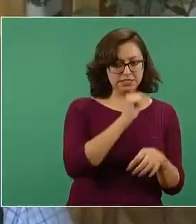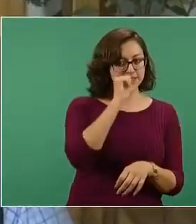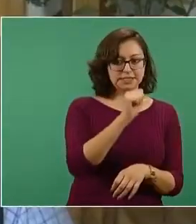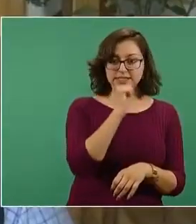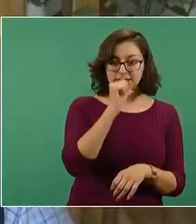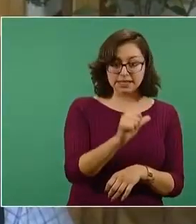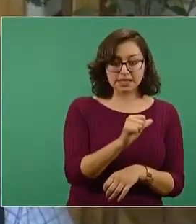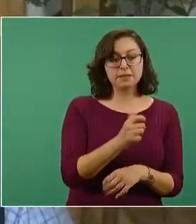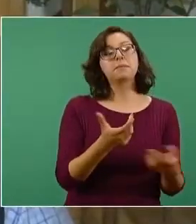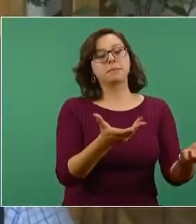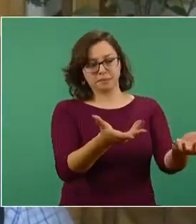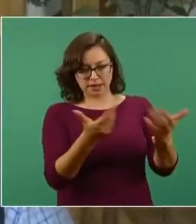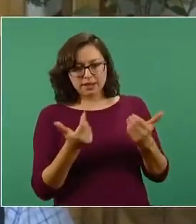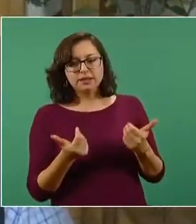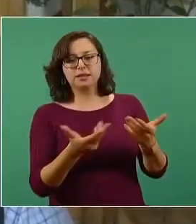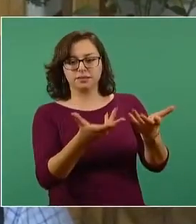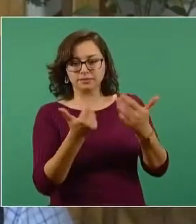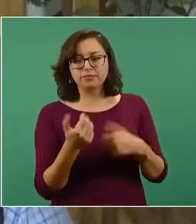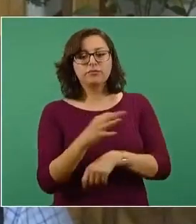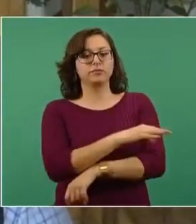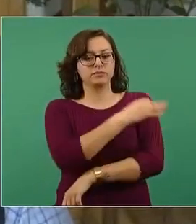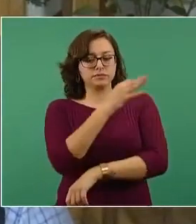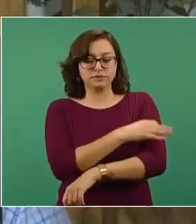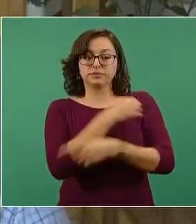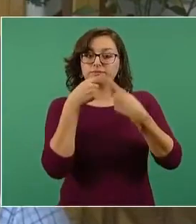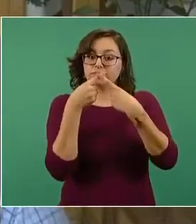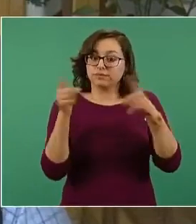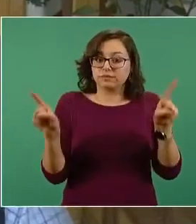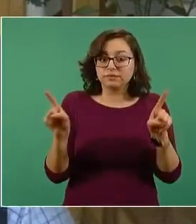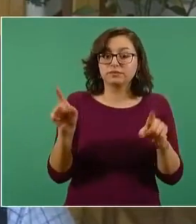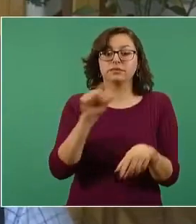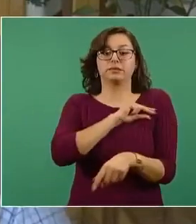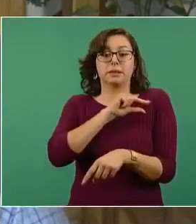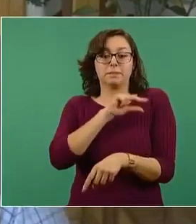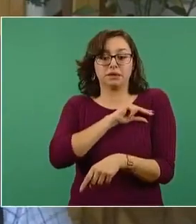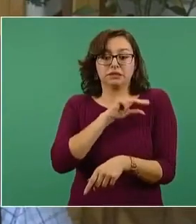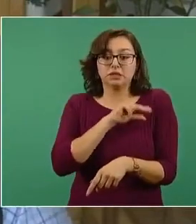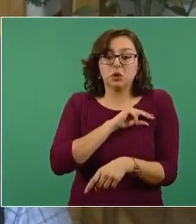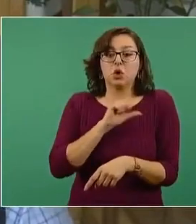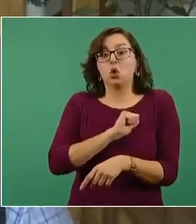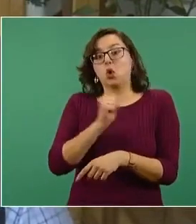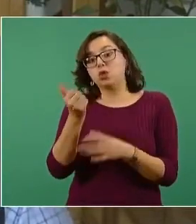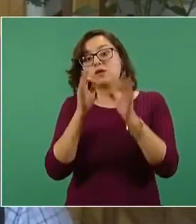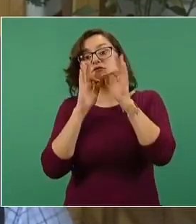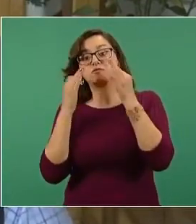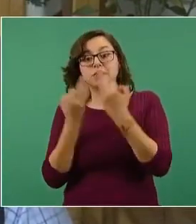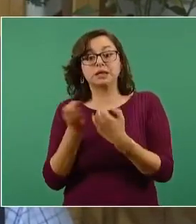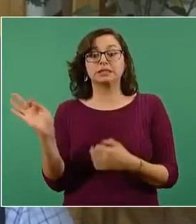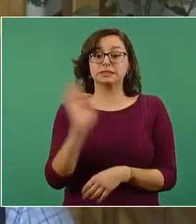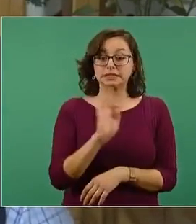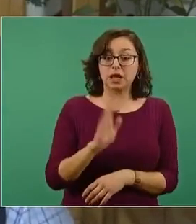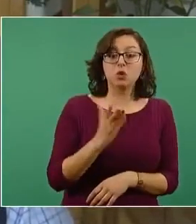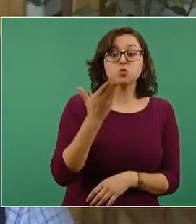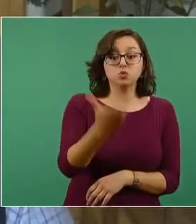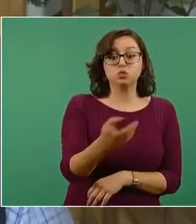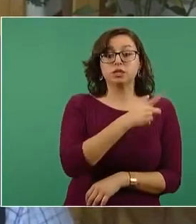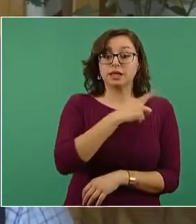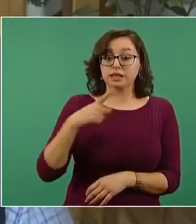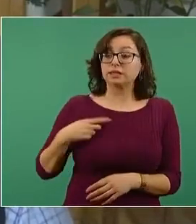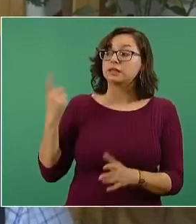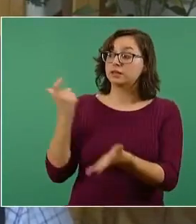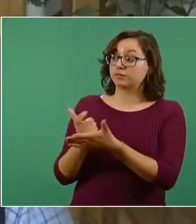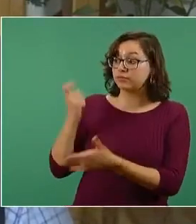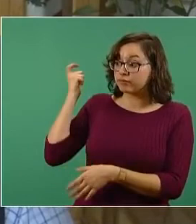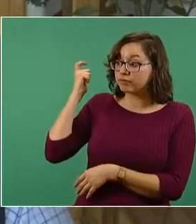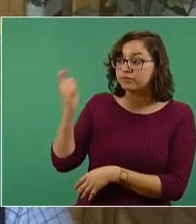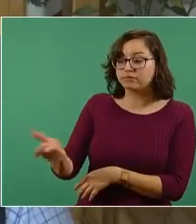México, le ofrecen alguna vacuna de otra procedencia, de otro tipo, por la cual inclusive usted tiene que pagar, recordando